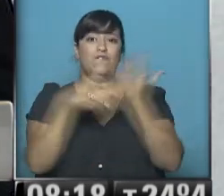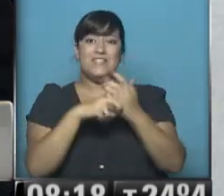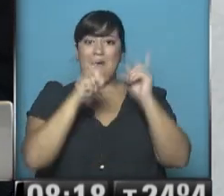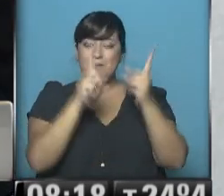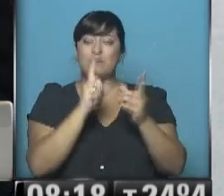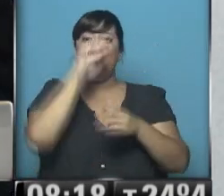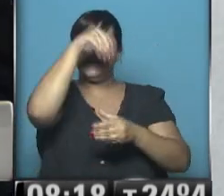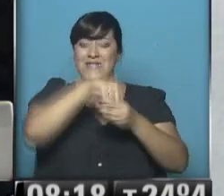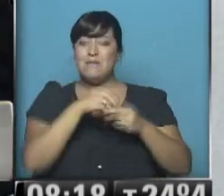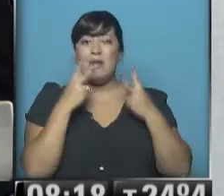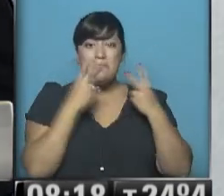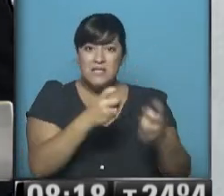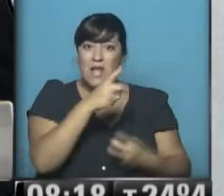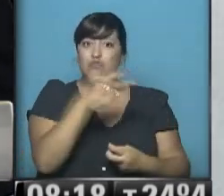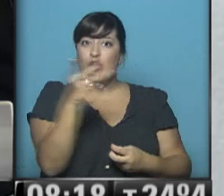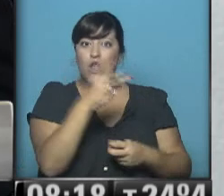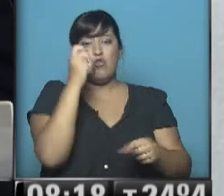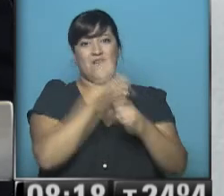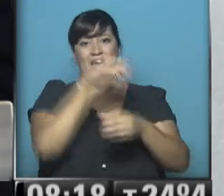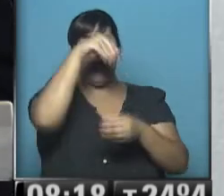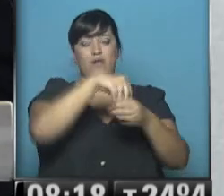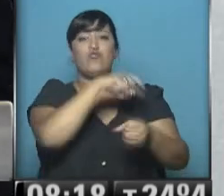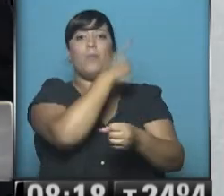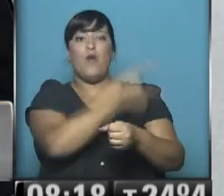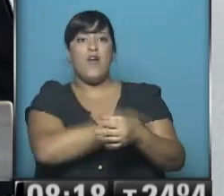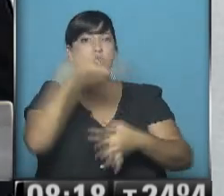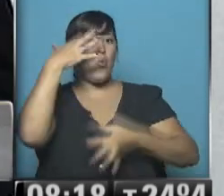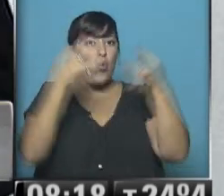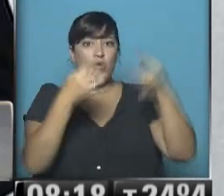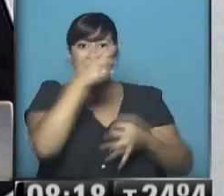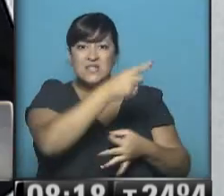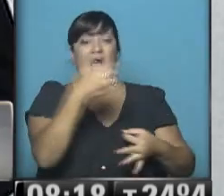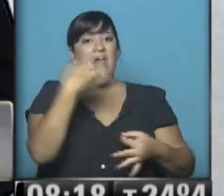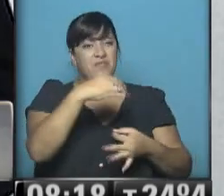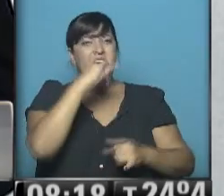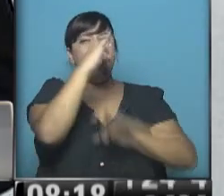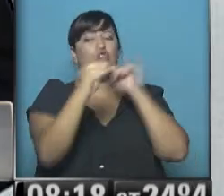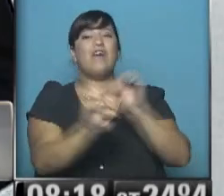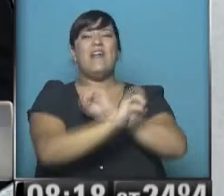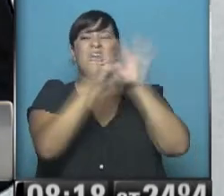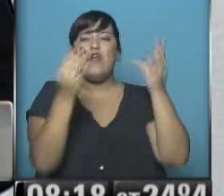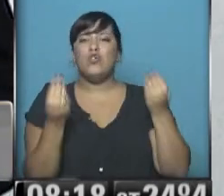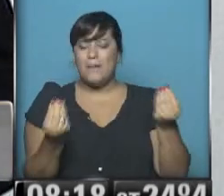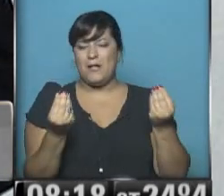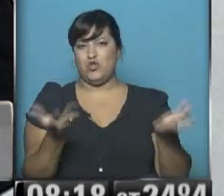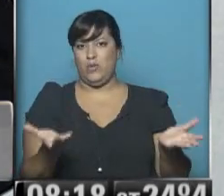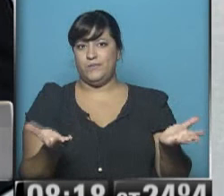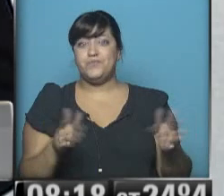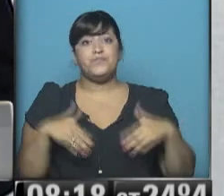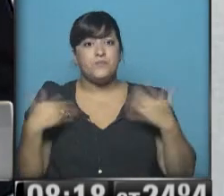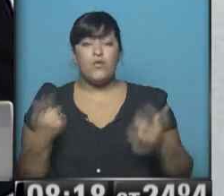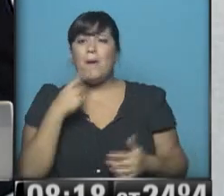investigación como miembros del poder judicial los que efectivamente deben propiciar el esclarecimiento de la causa entonces la pregunta es